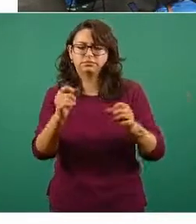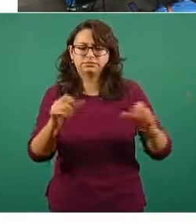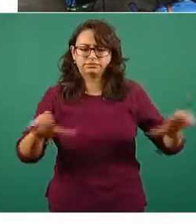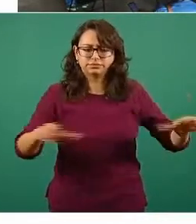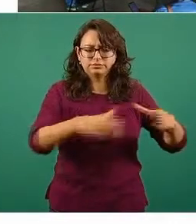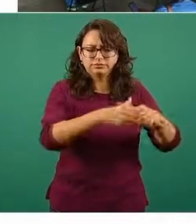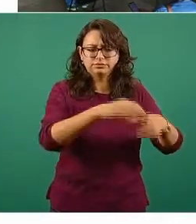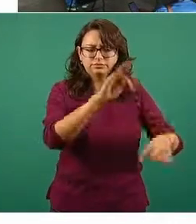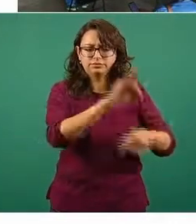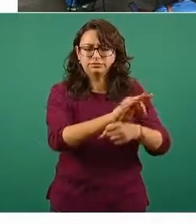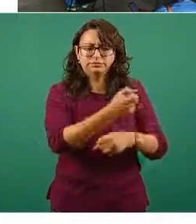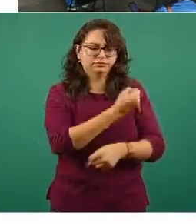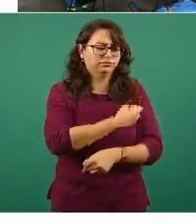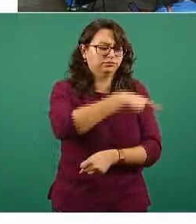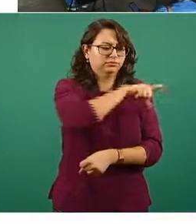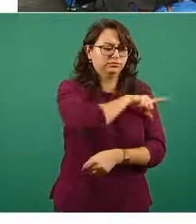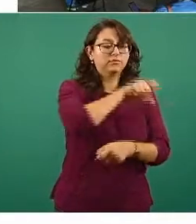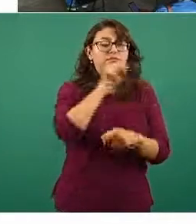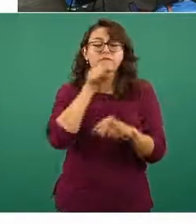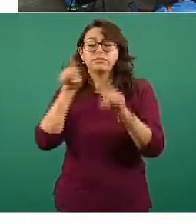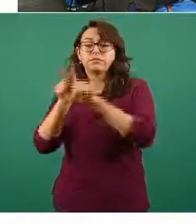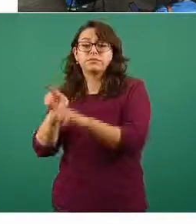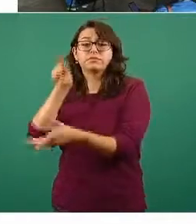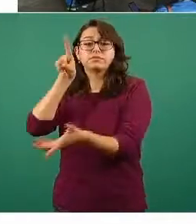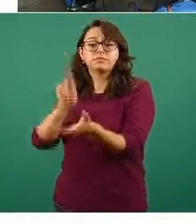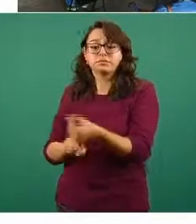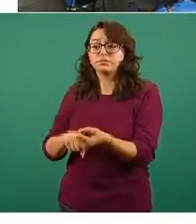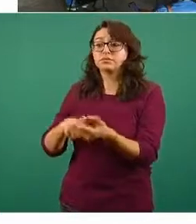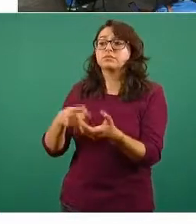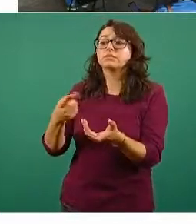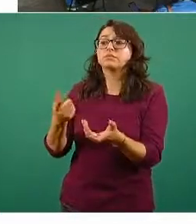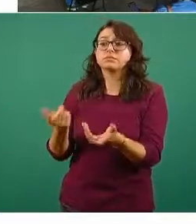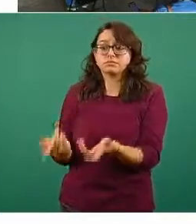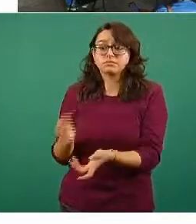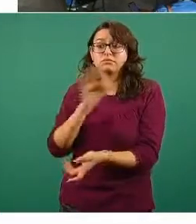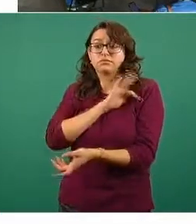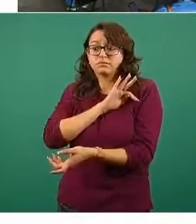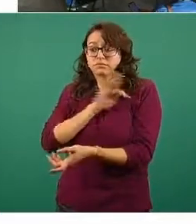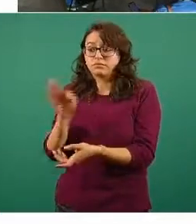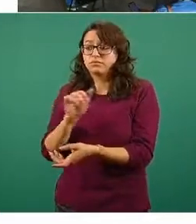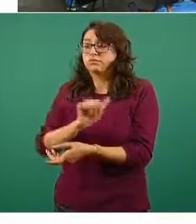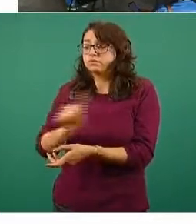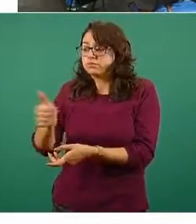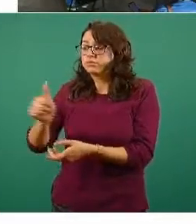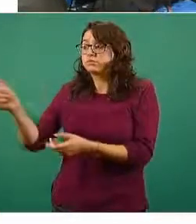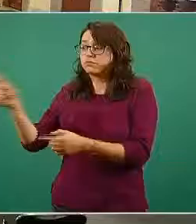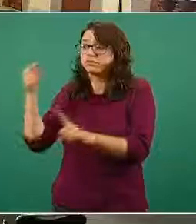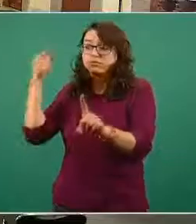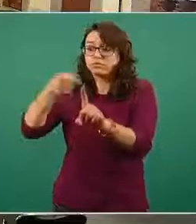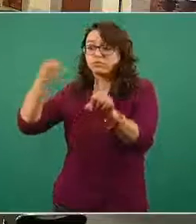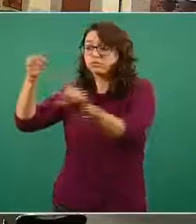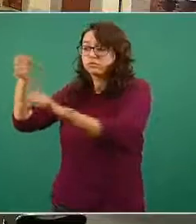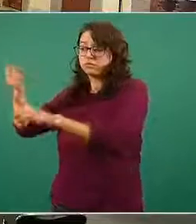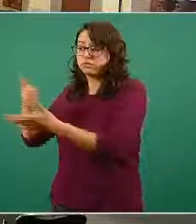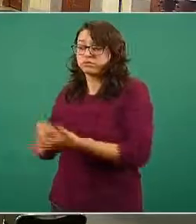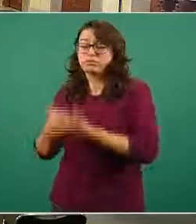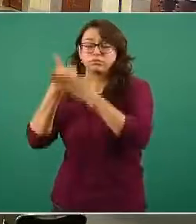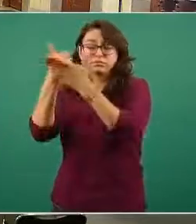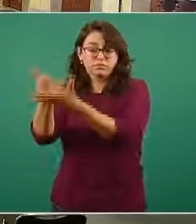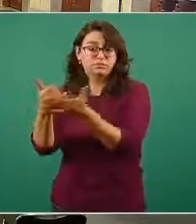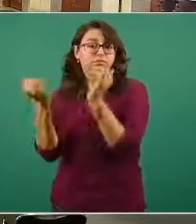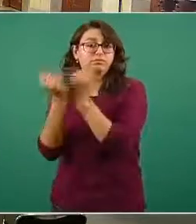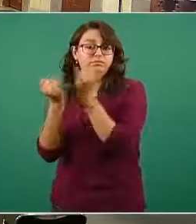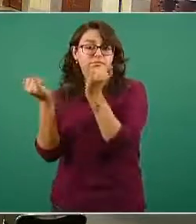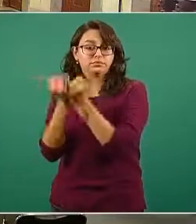colectivo de la salud, sino también como un mecanismo que puede ayudar a proteger otros objetivos sociales